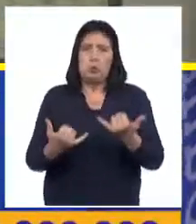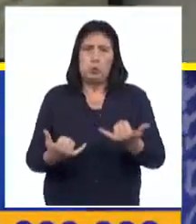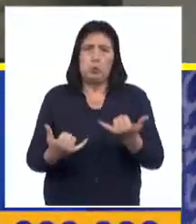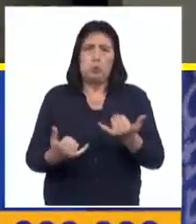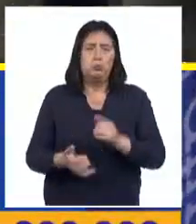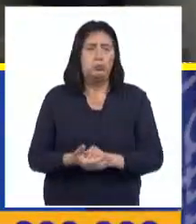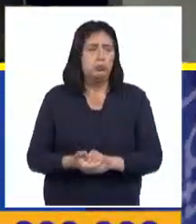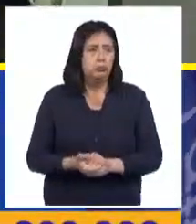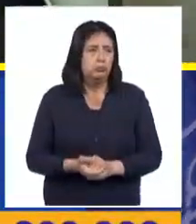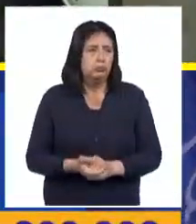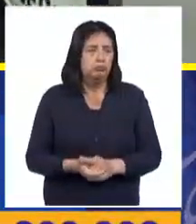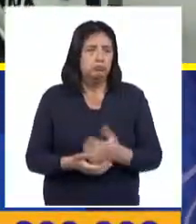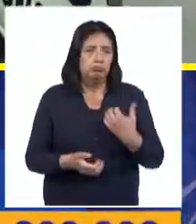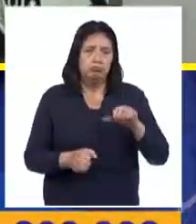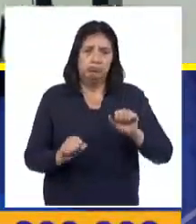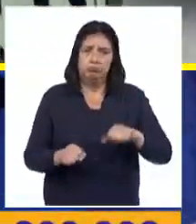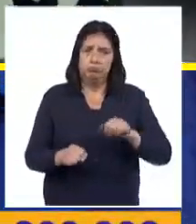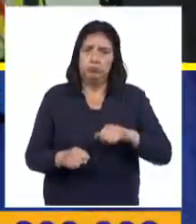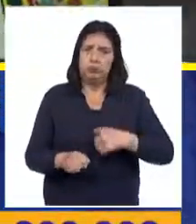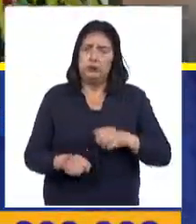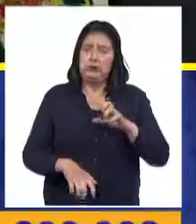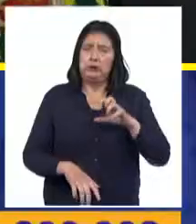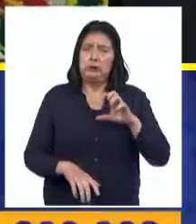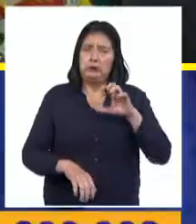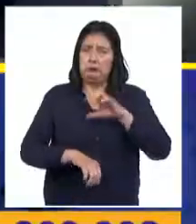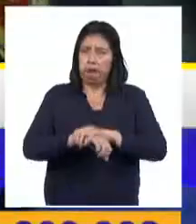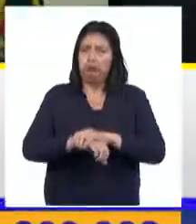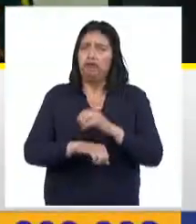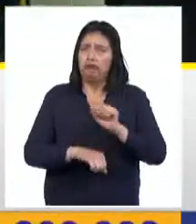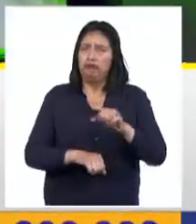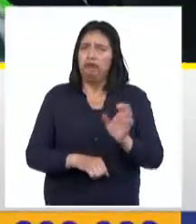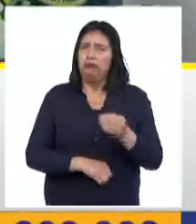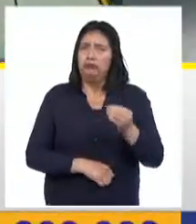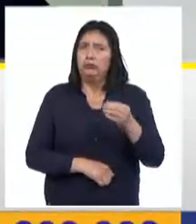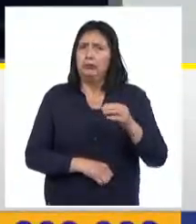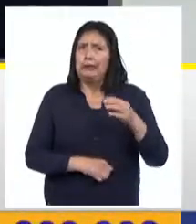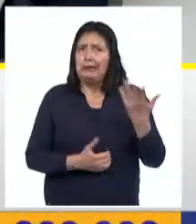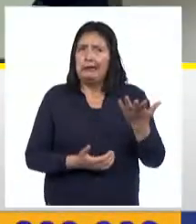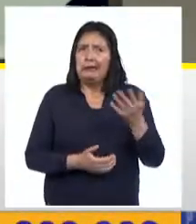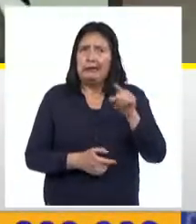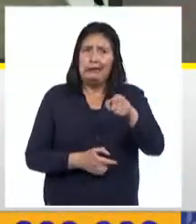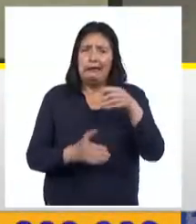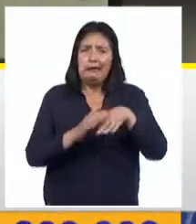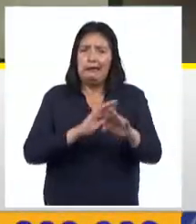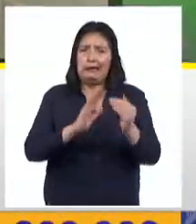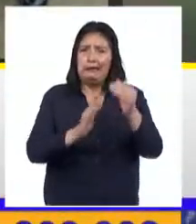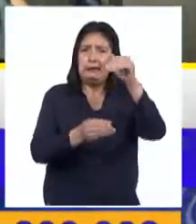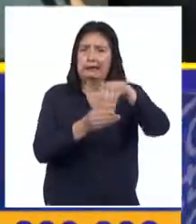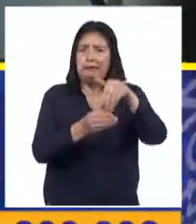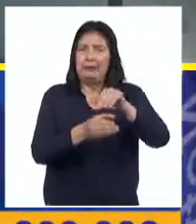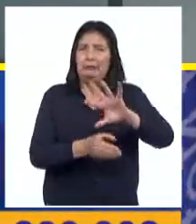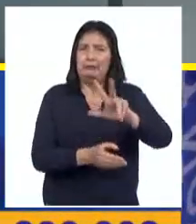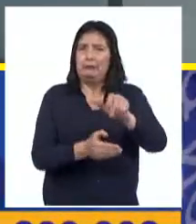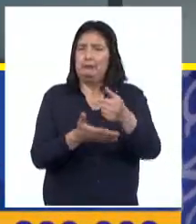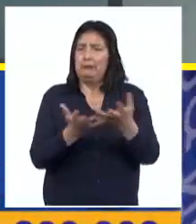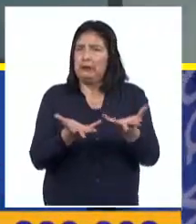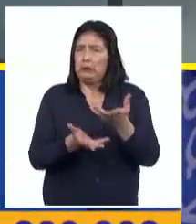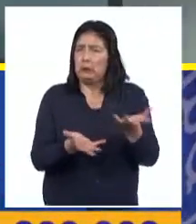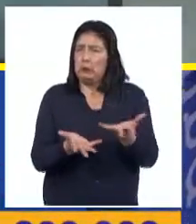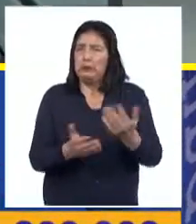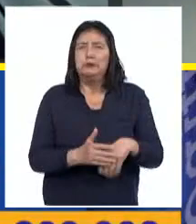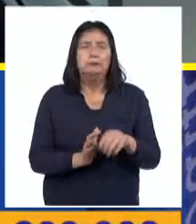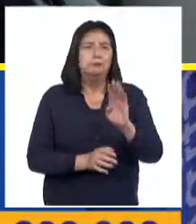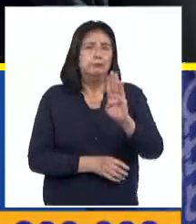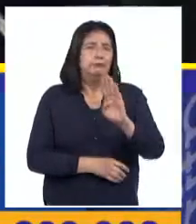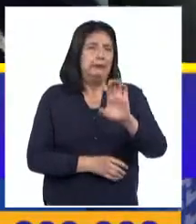hoy se produjo una intervención como consecuencia de un asalto y robo bajo la modalidad cajoneo en una